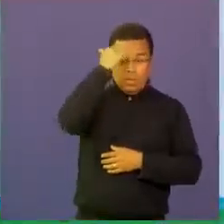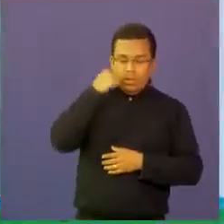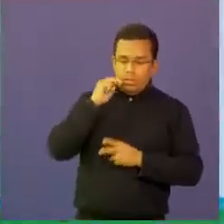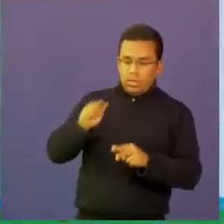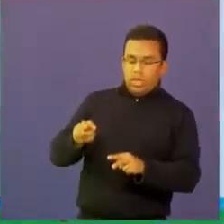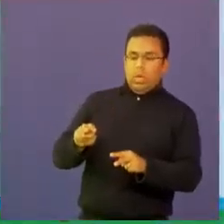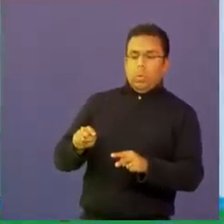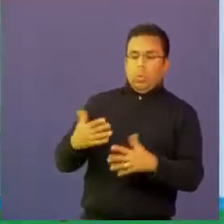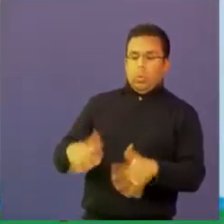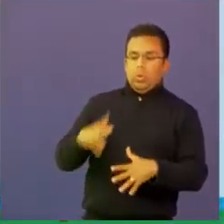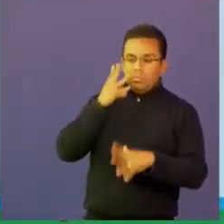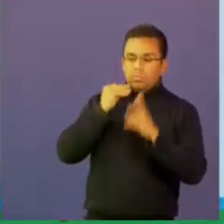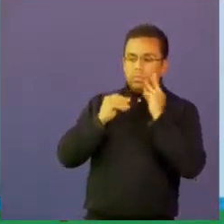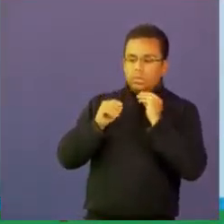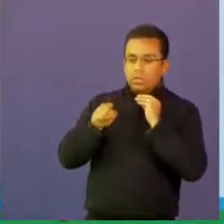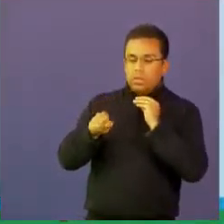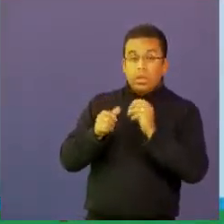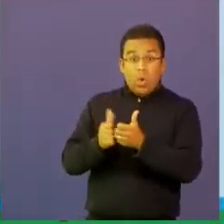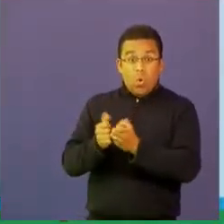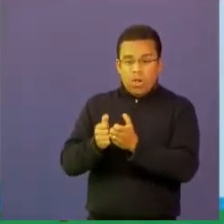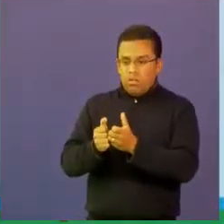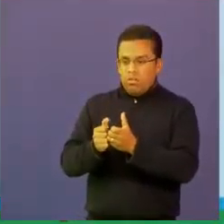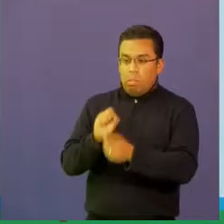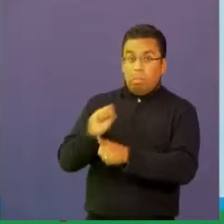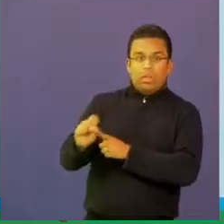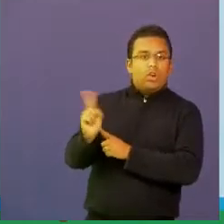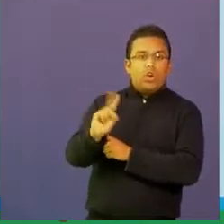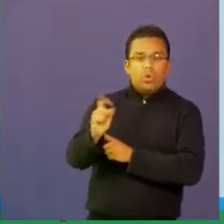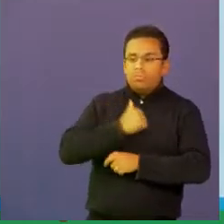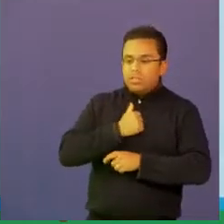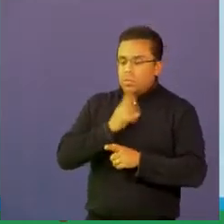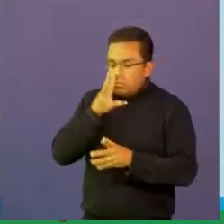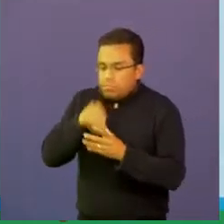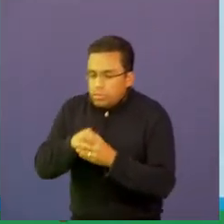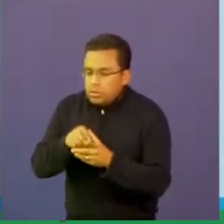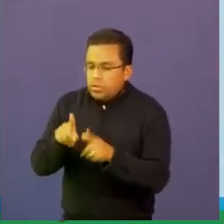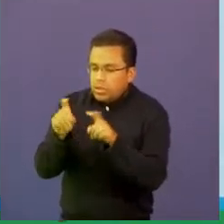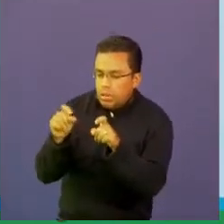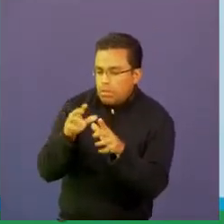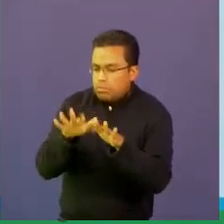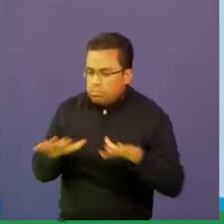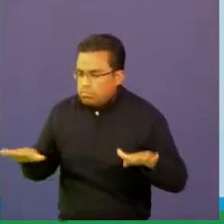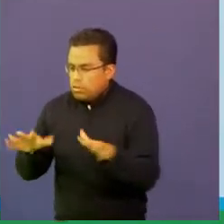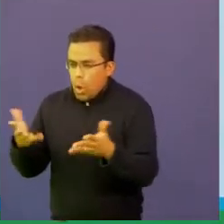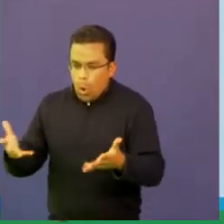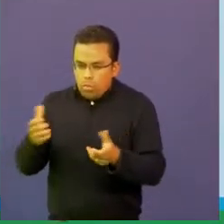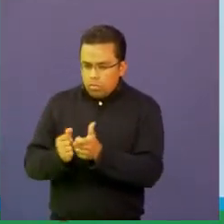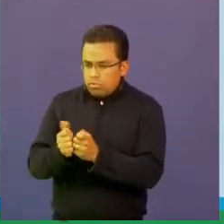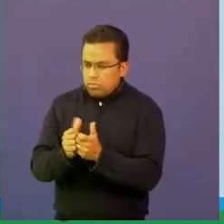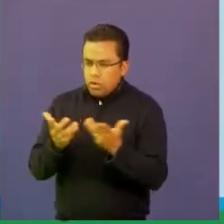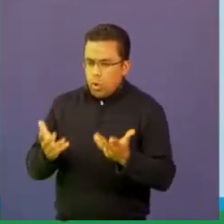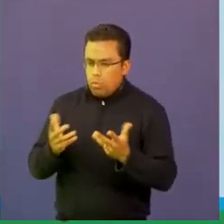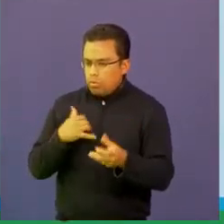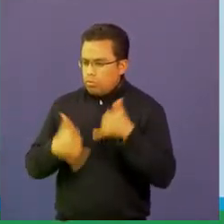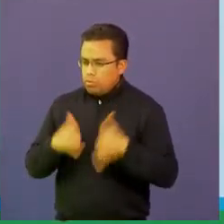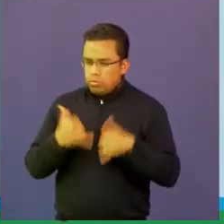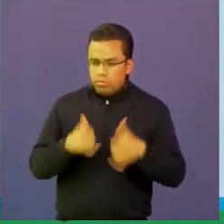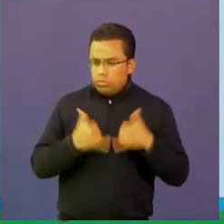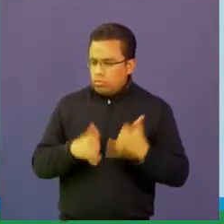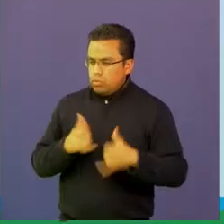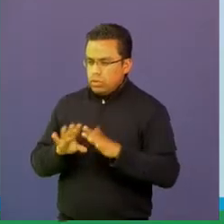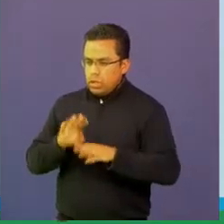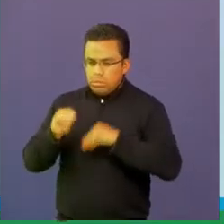familiarizándose con el contenido o mejor dicho con el entorno de Minecraft y luego los animó a sus